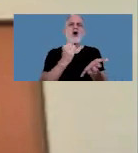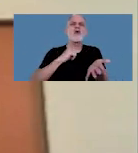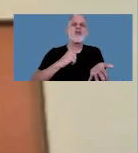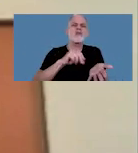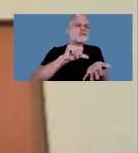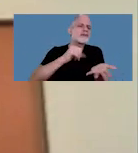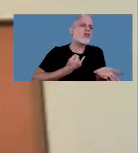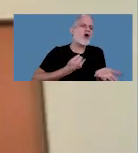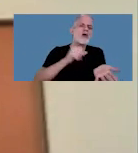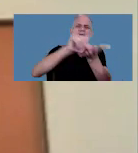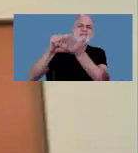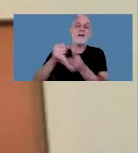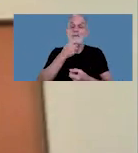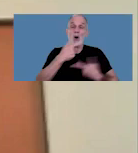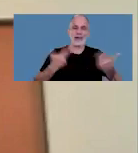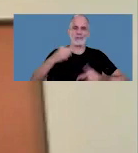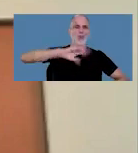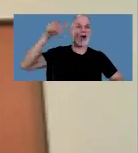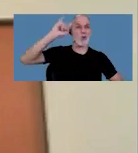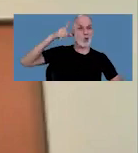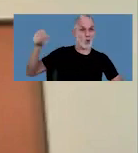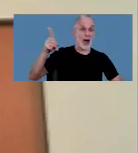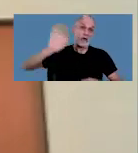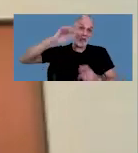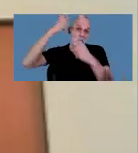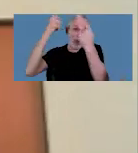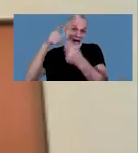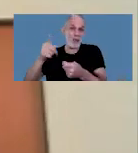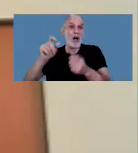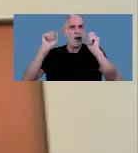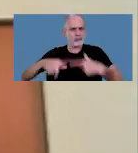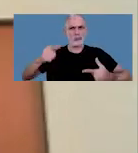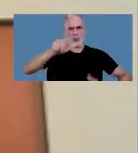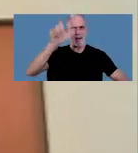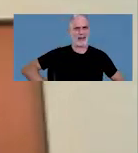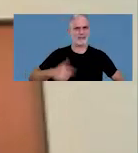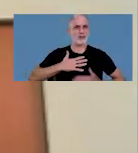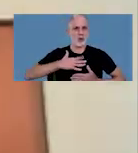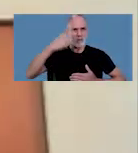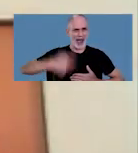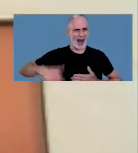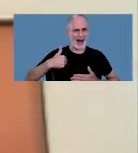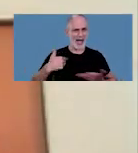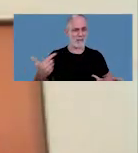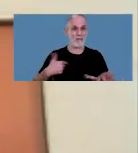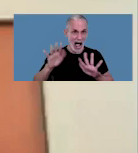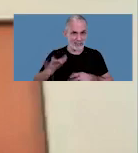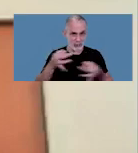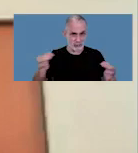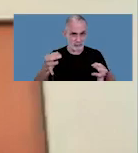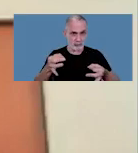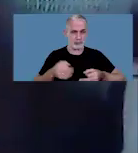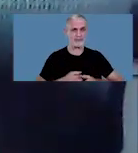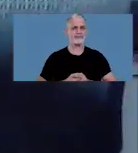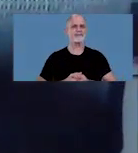Por ejemplo, un campo en Uruguay o Paraguay, perteneciente a una persona humana. ¿Es así?